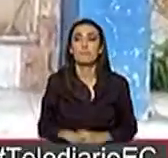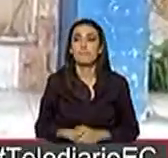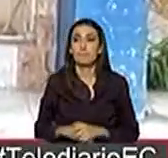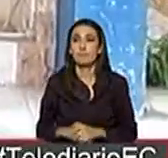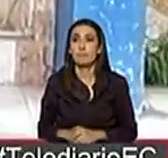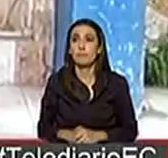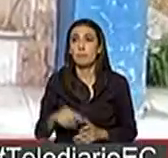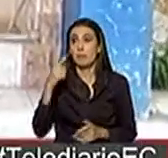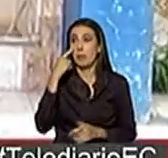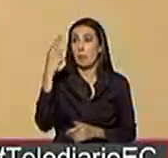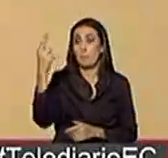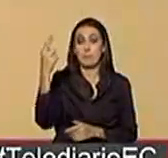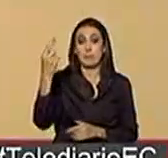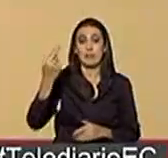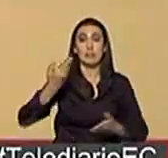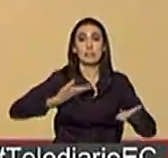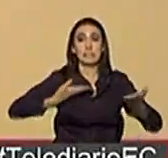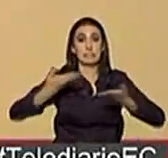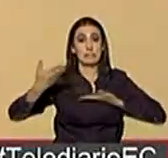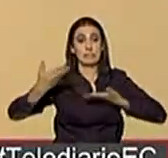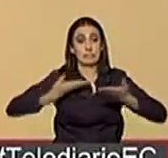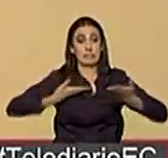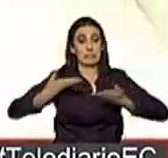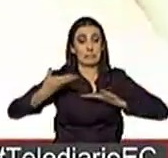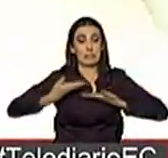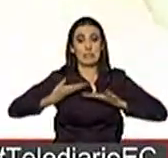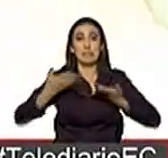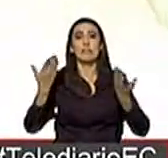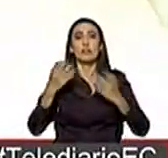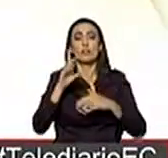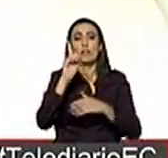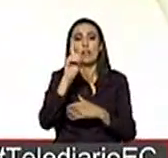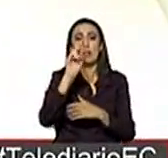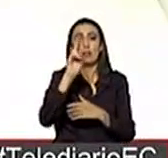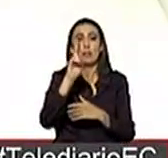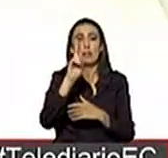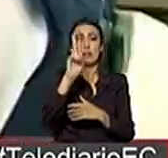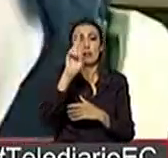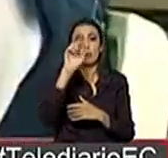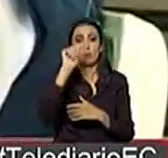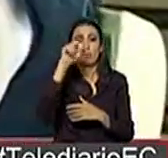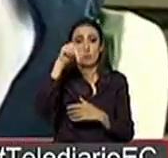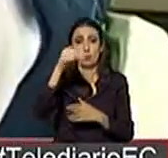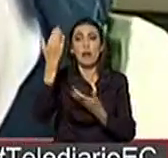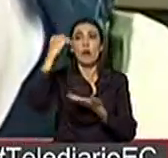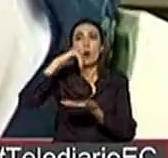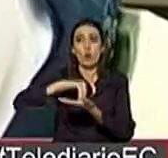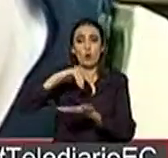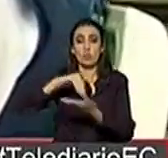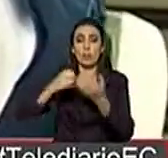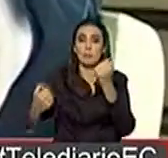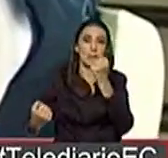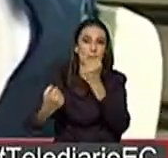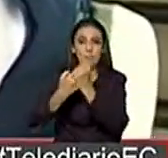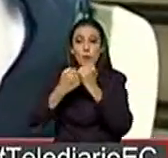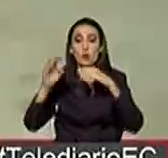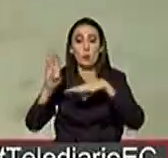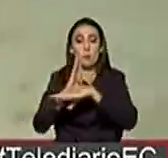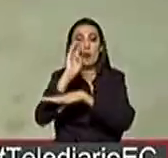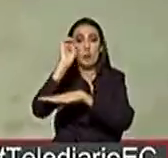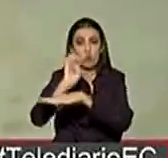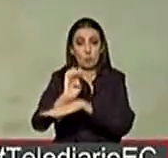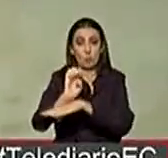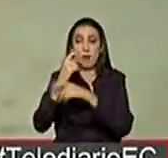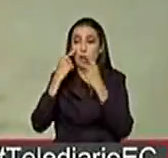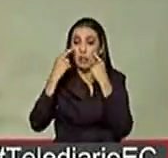este minimarket ubicado en una gasolinera del cantón durán es otro de los negocios que serán reactivados en las próximas horas tras un crédito otorgado